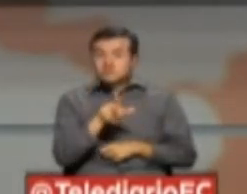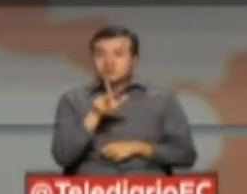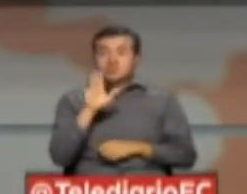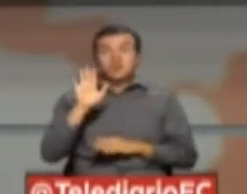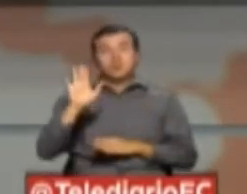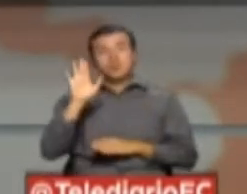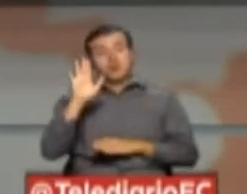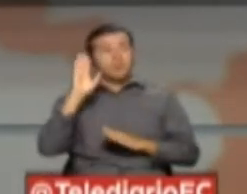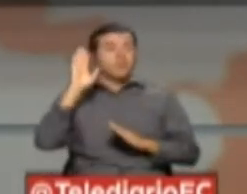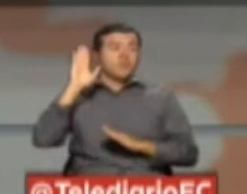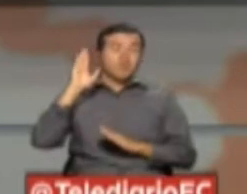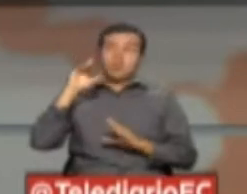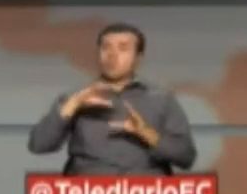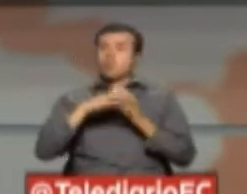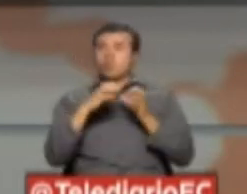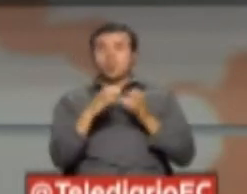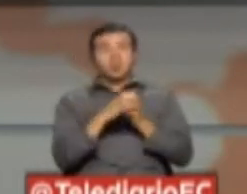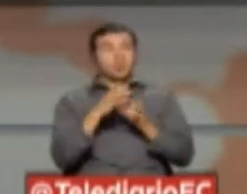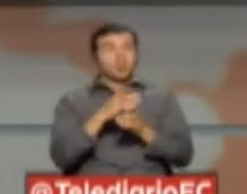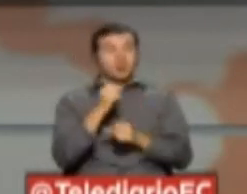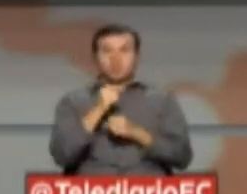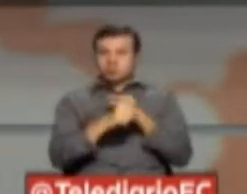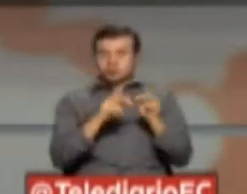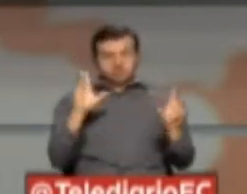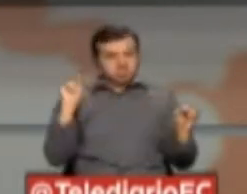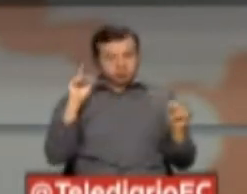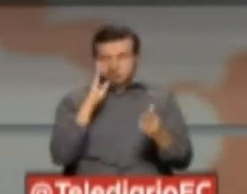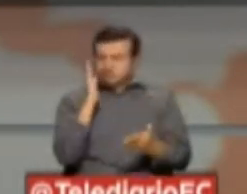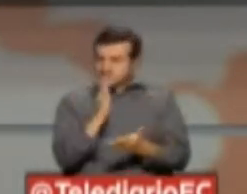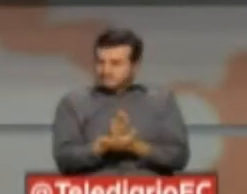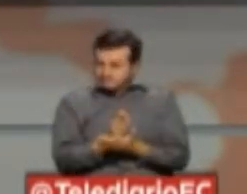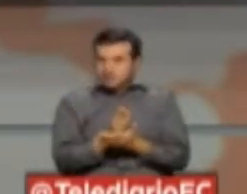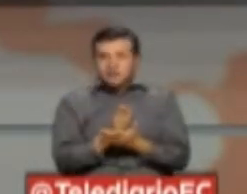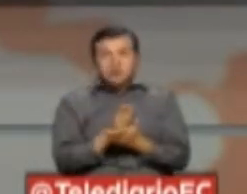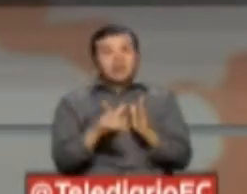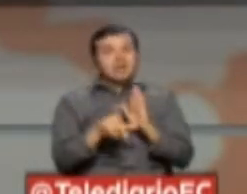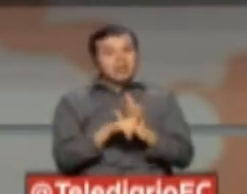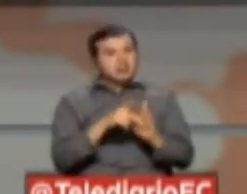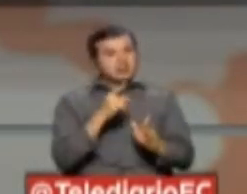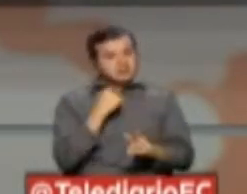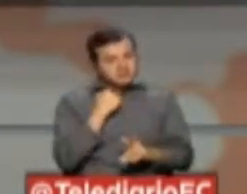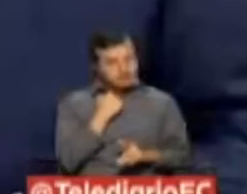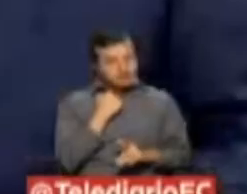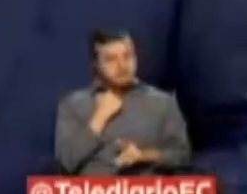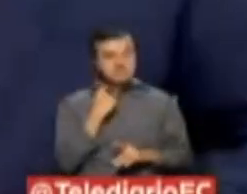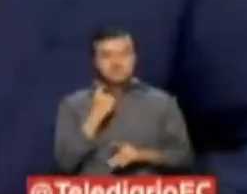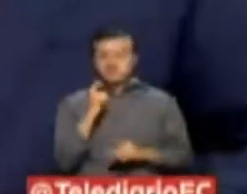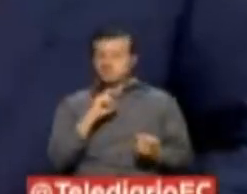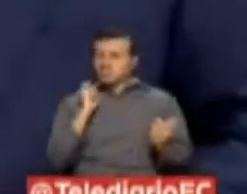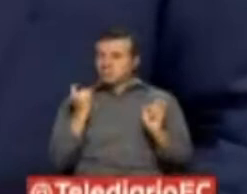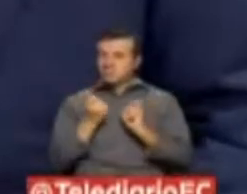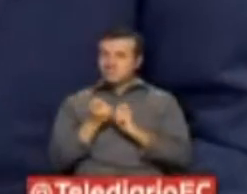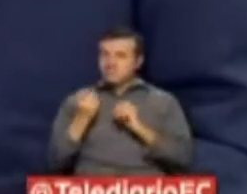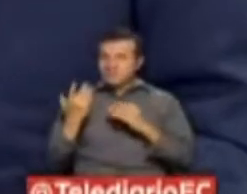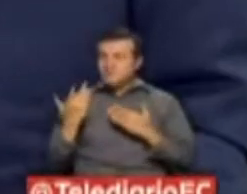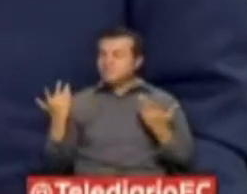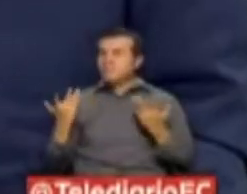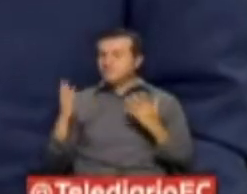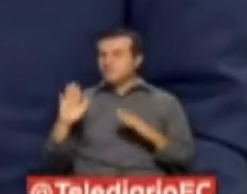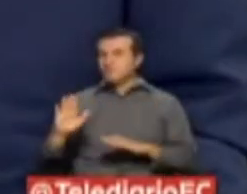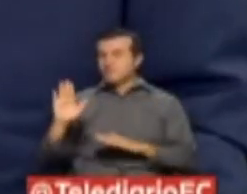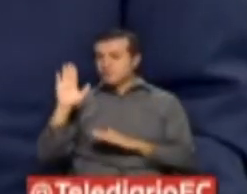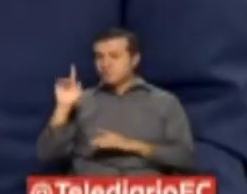compromisos políticos gremiales que se pueden ir dando ahí es cuando la limpieza a perder vigencia ahora tiene compromiso y